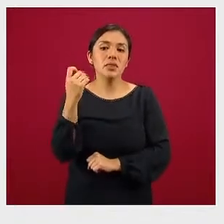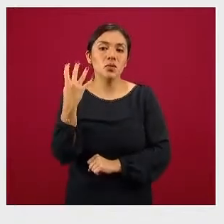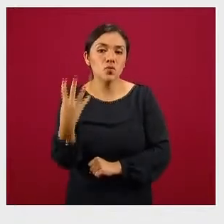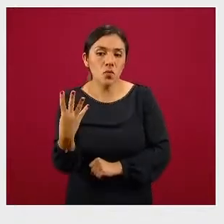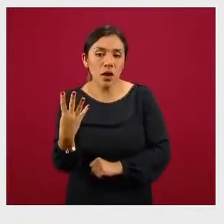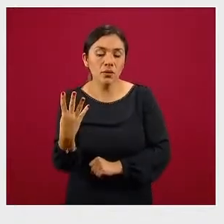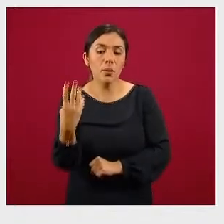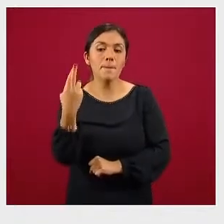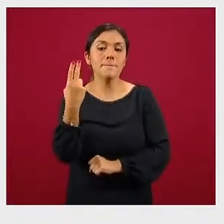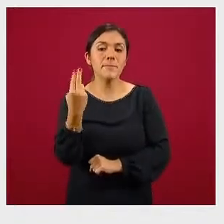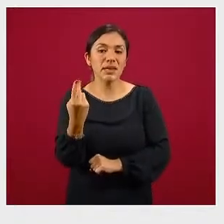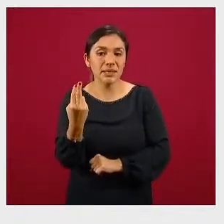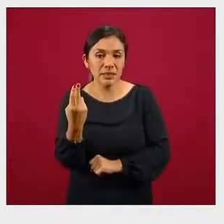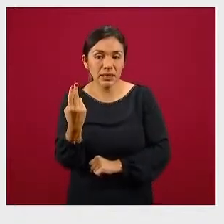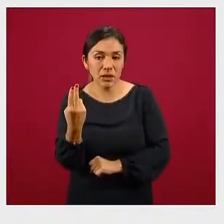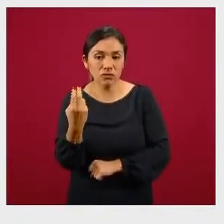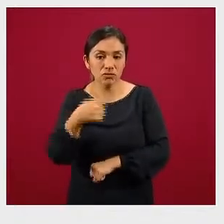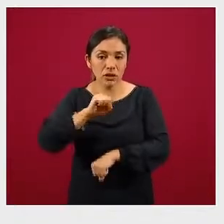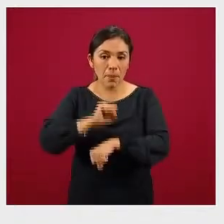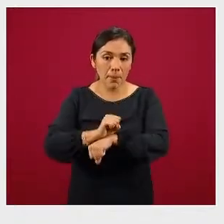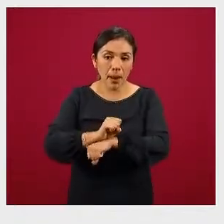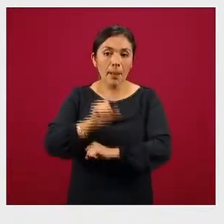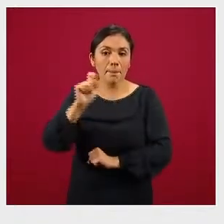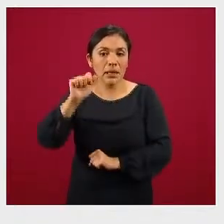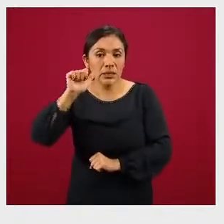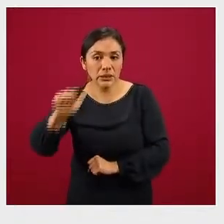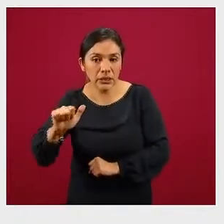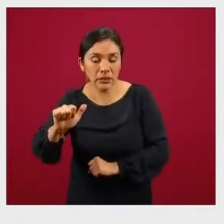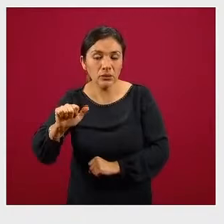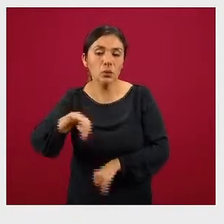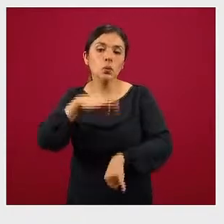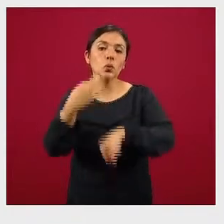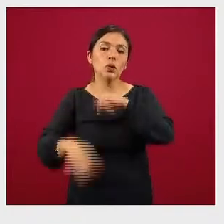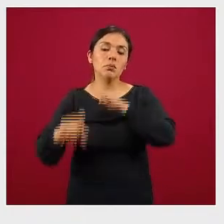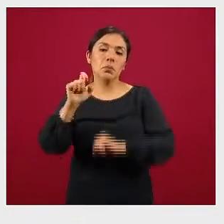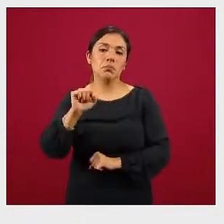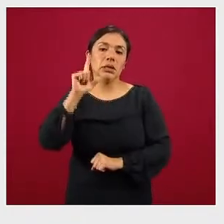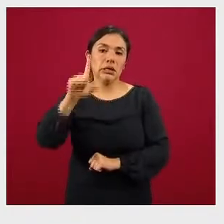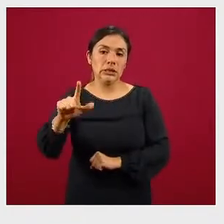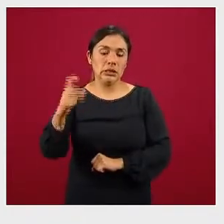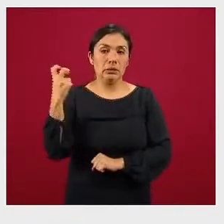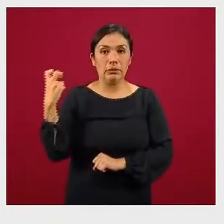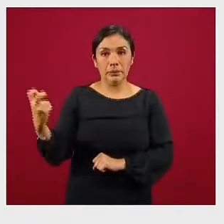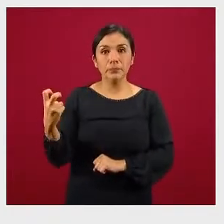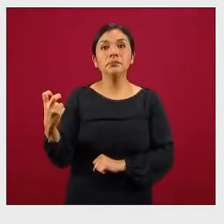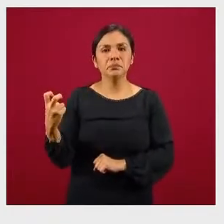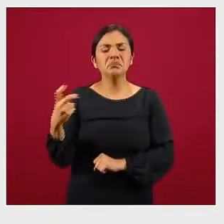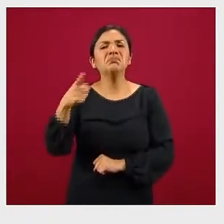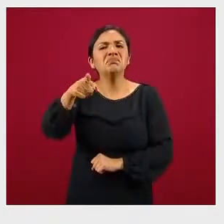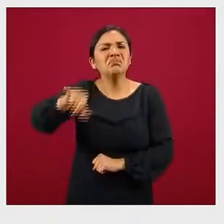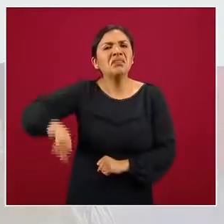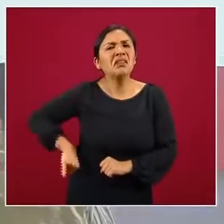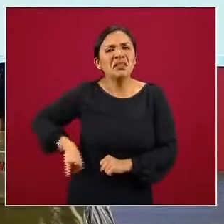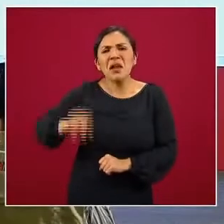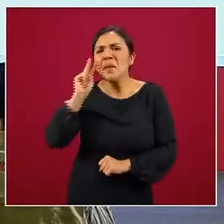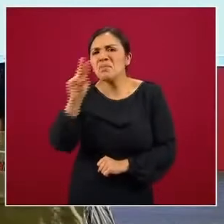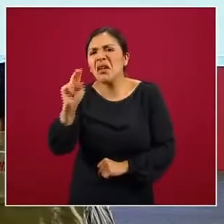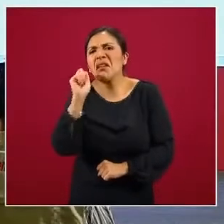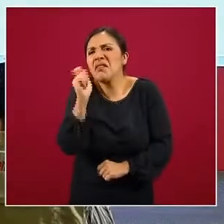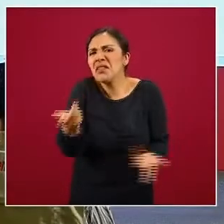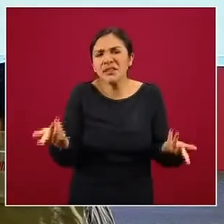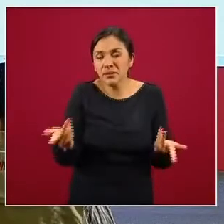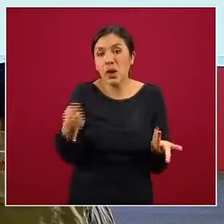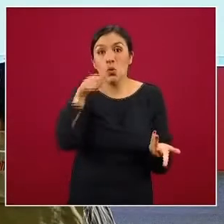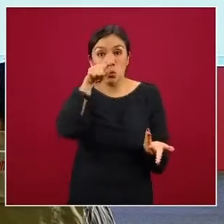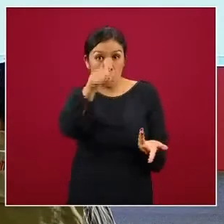24, 25, 26 y finalmente 27. ¿Qué nos interesa de ver esta animación?